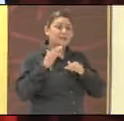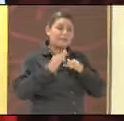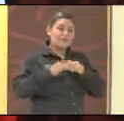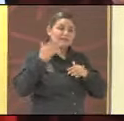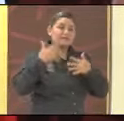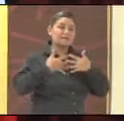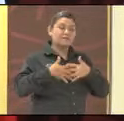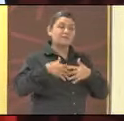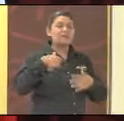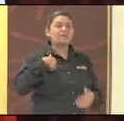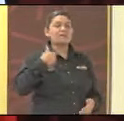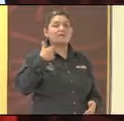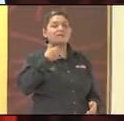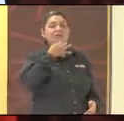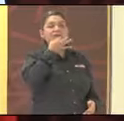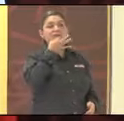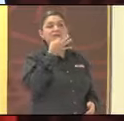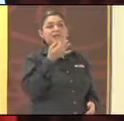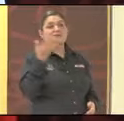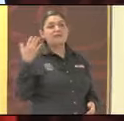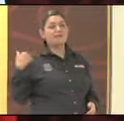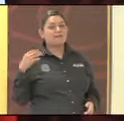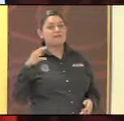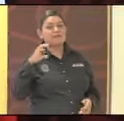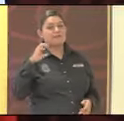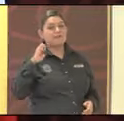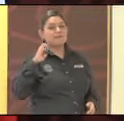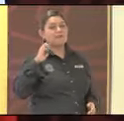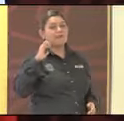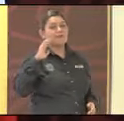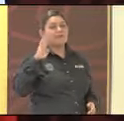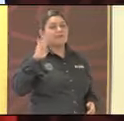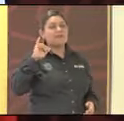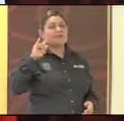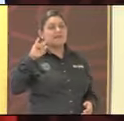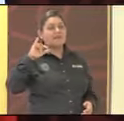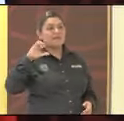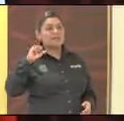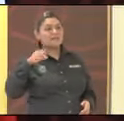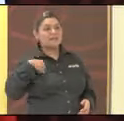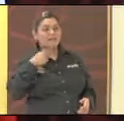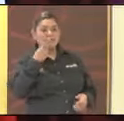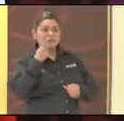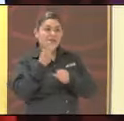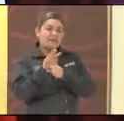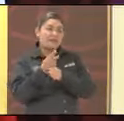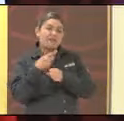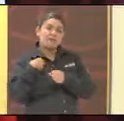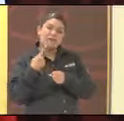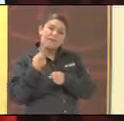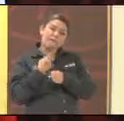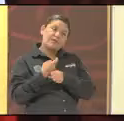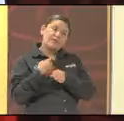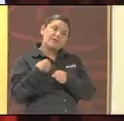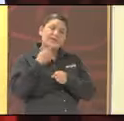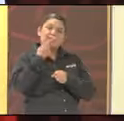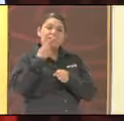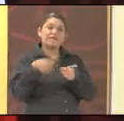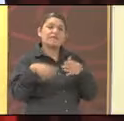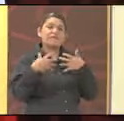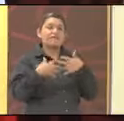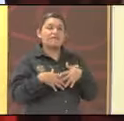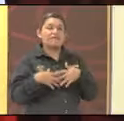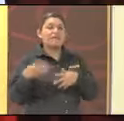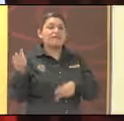Yo les comentaba aquí en el CETIS y en el CEBETIS que lo primero que yo les digo a los empresarios cuando vienen a vernos, que